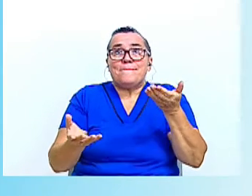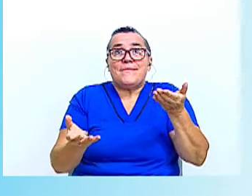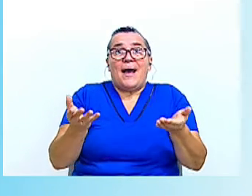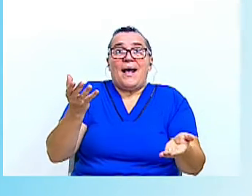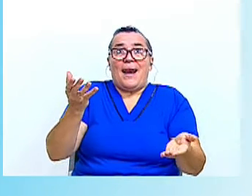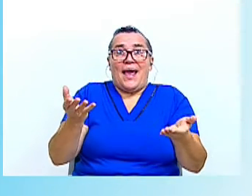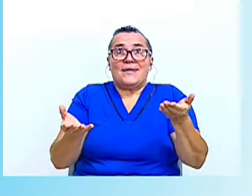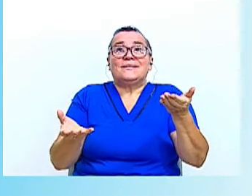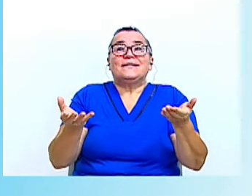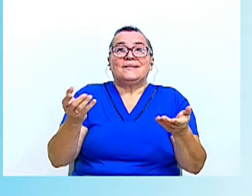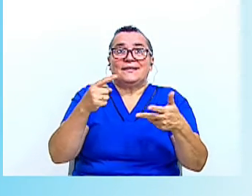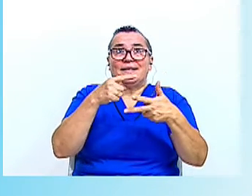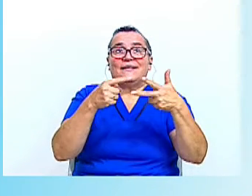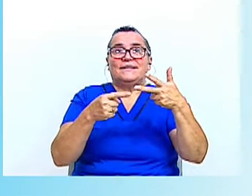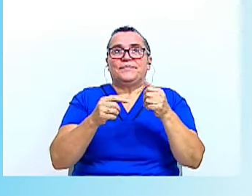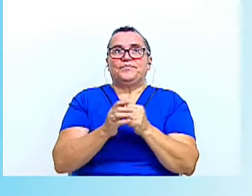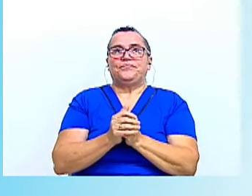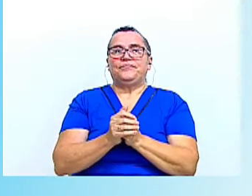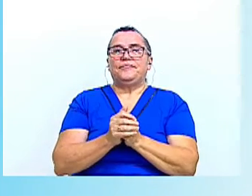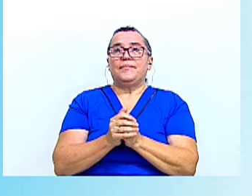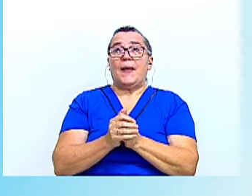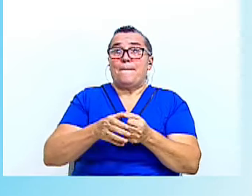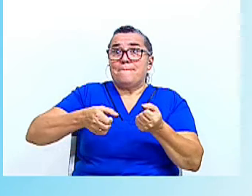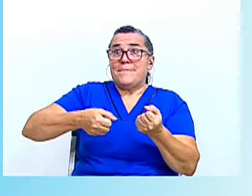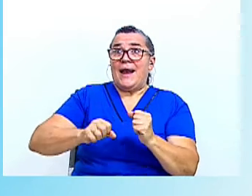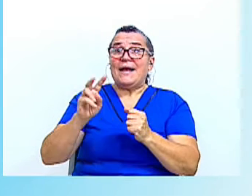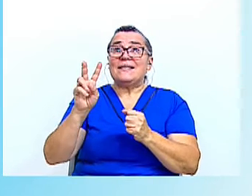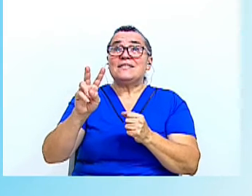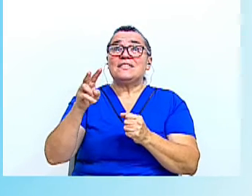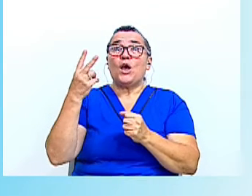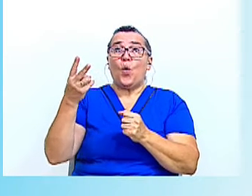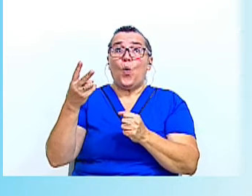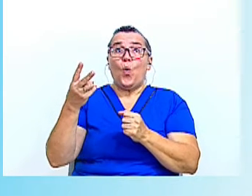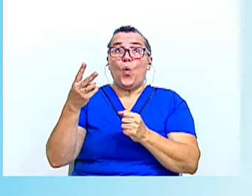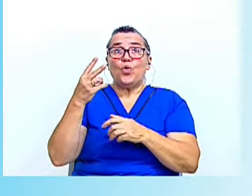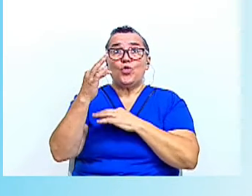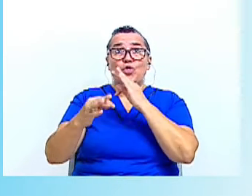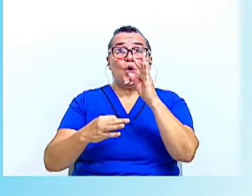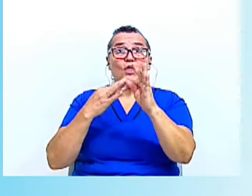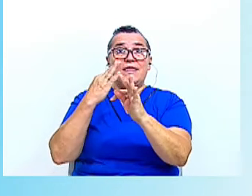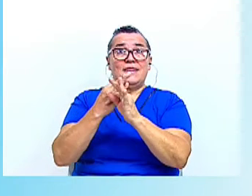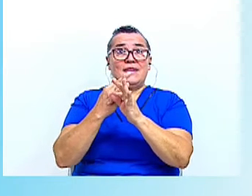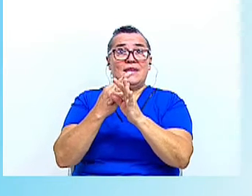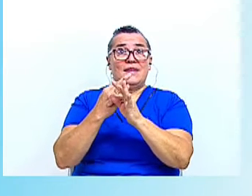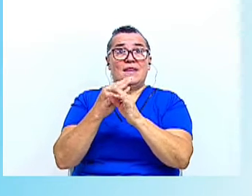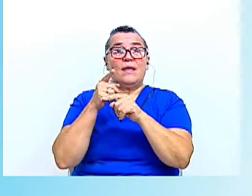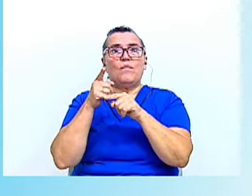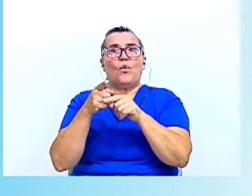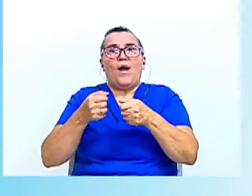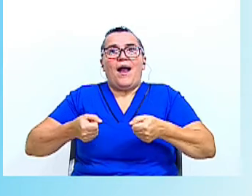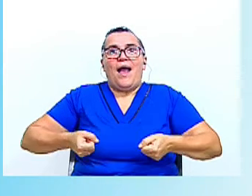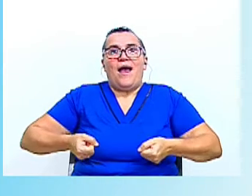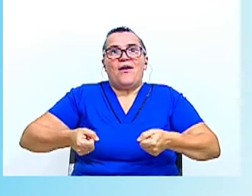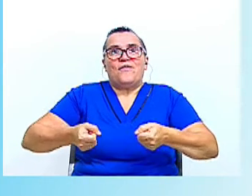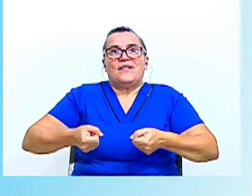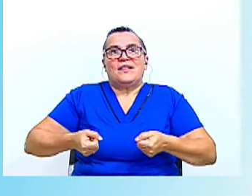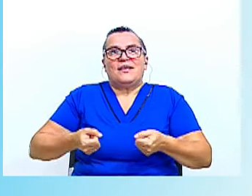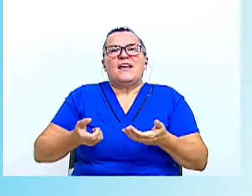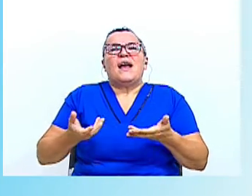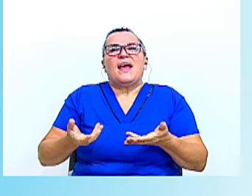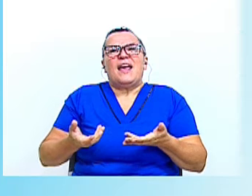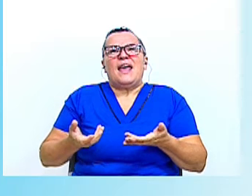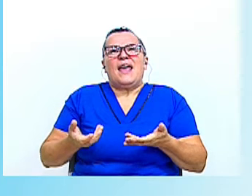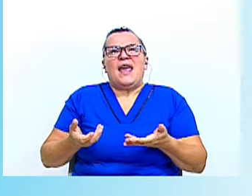balanzas. En las palancas de segundo género vemos esta carretilla, donde aplicamos una